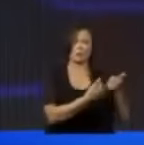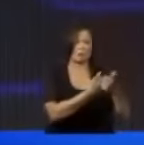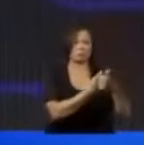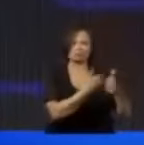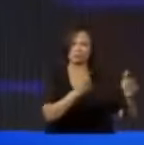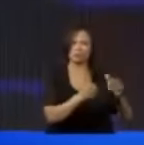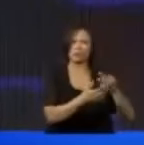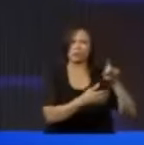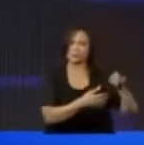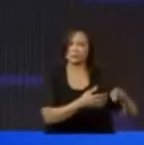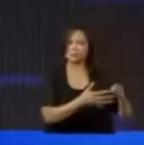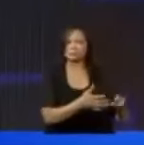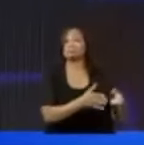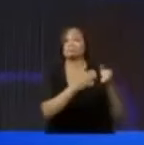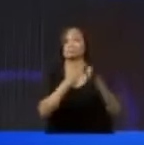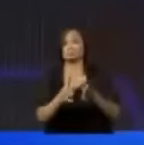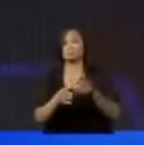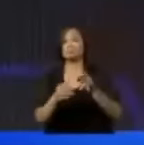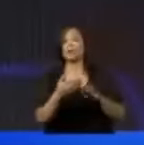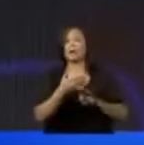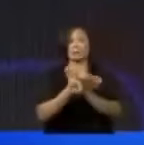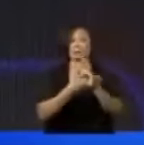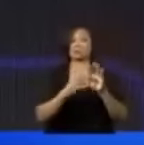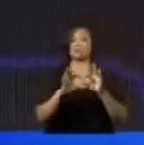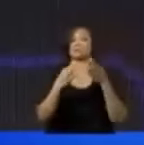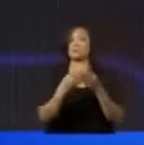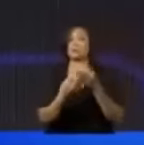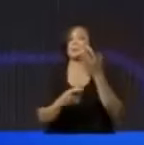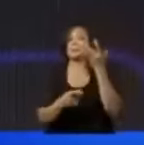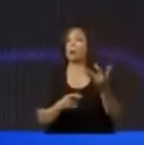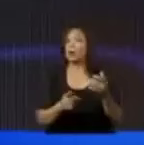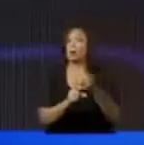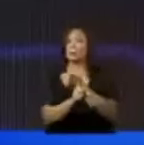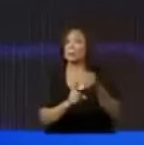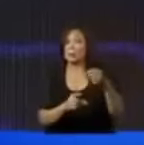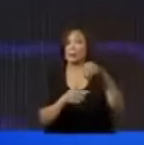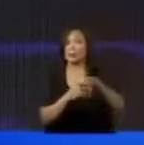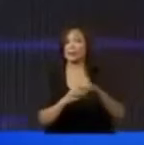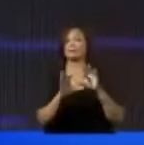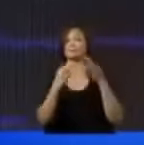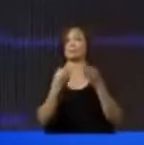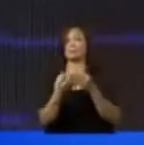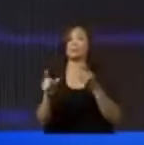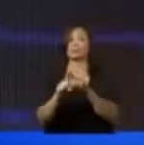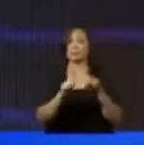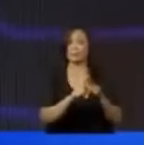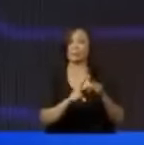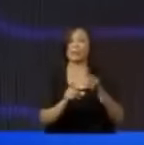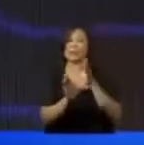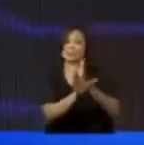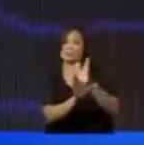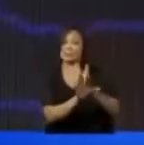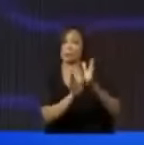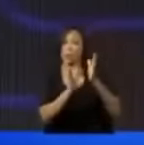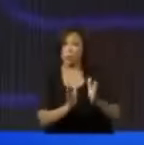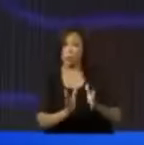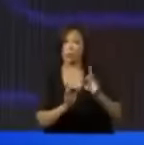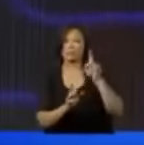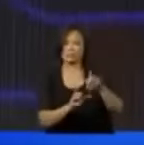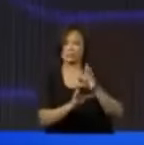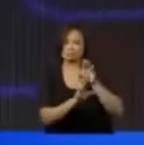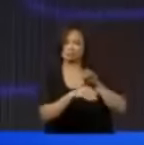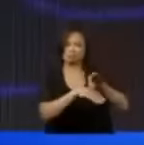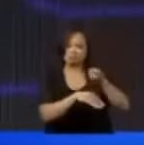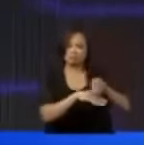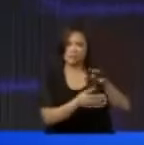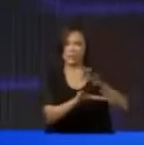en adición al tema de la protección familiar fruto de la violencia intrafamiliar, también el psicólogo debe intervenir